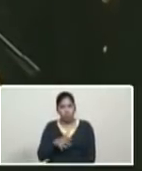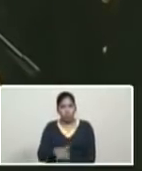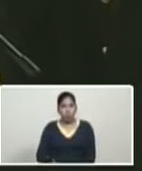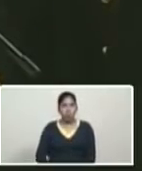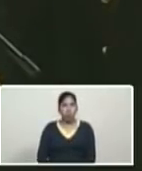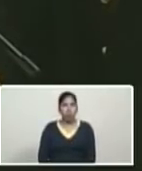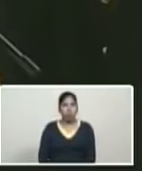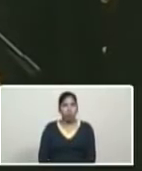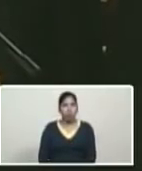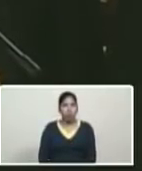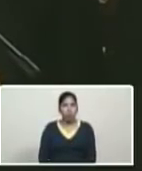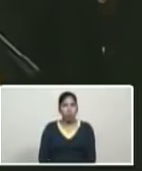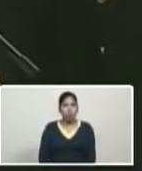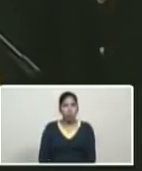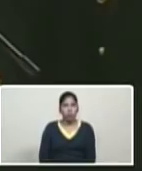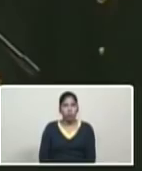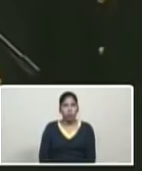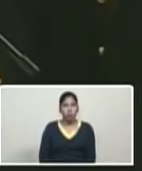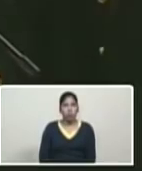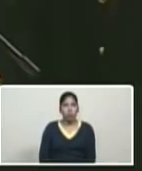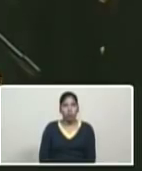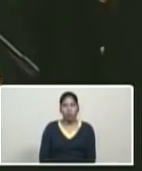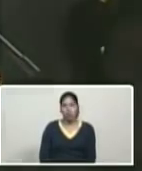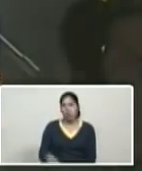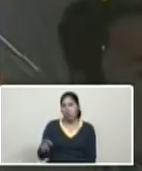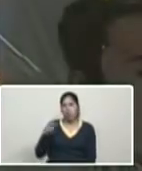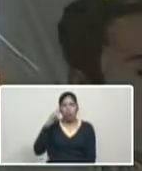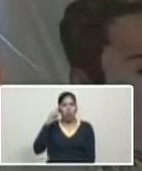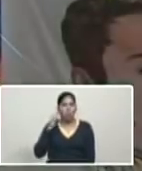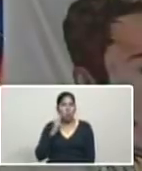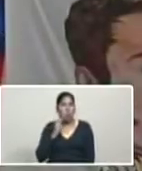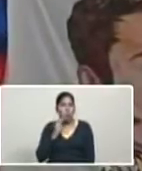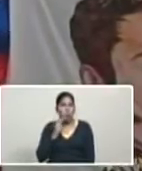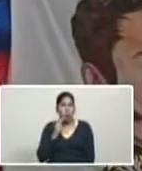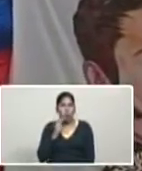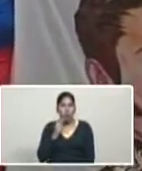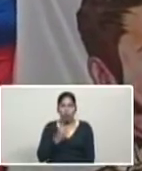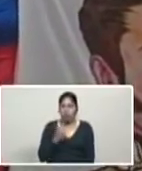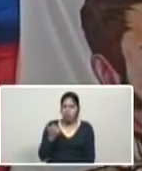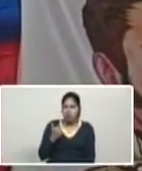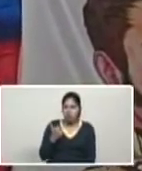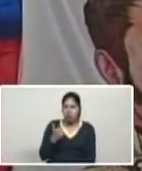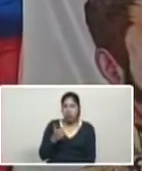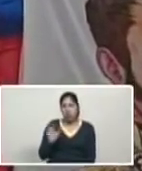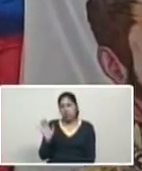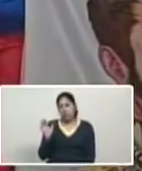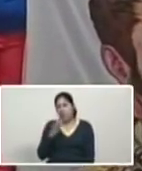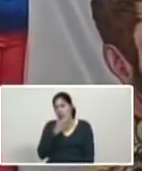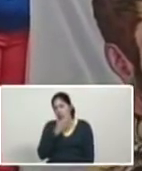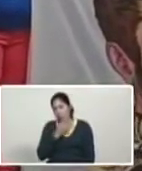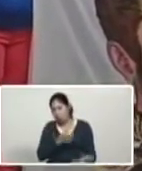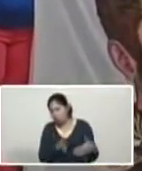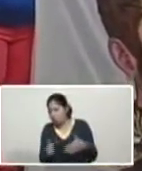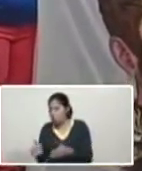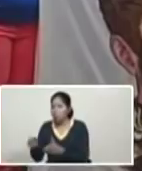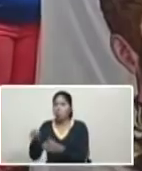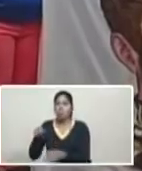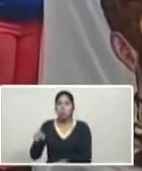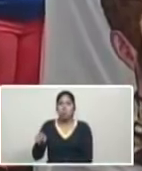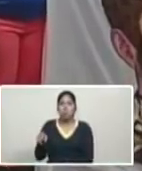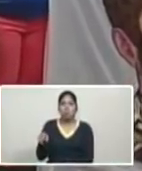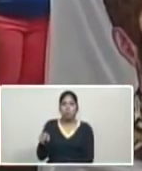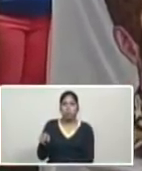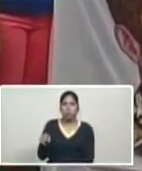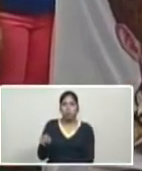No se fue Bolívar por el camino fácil de quedarse a medrar